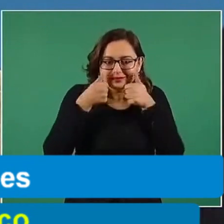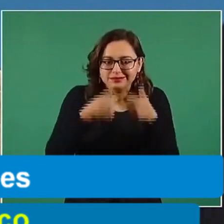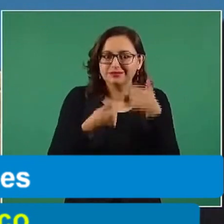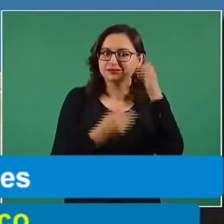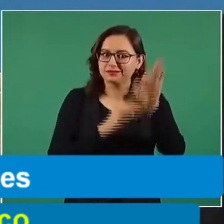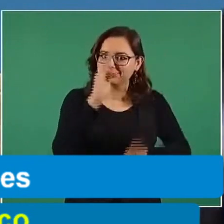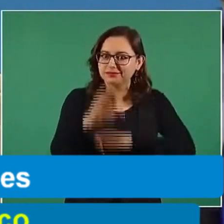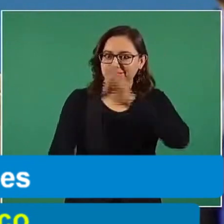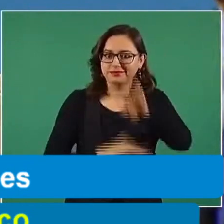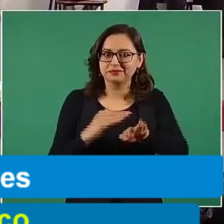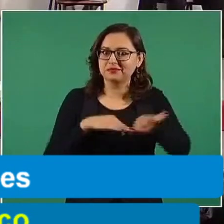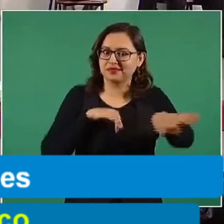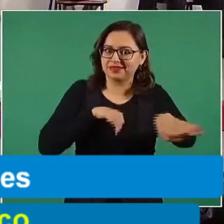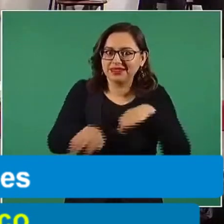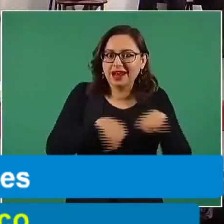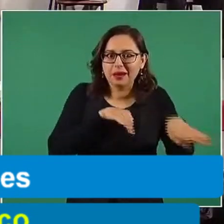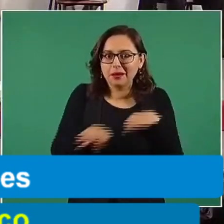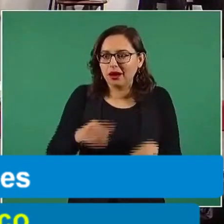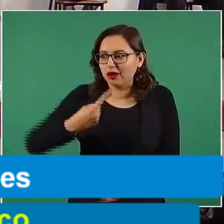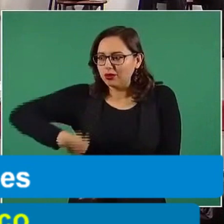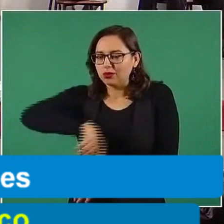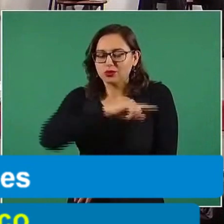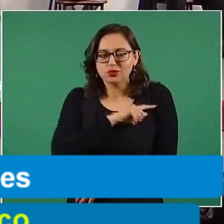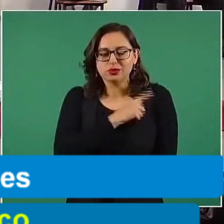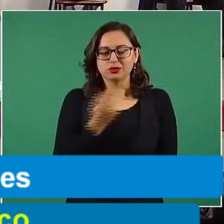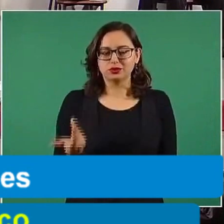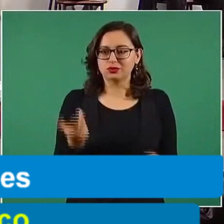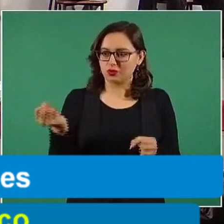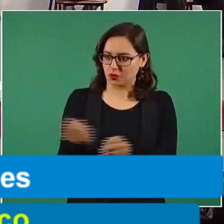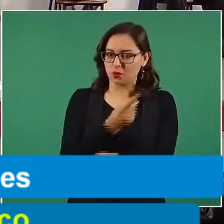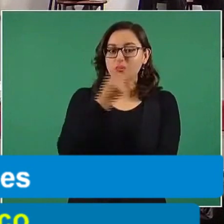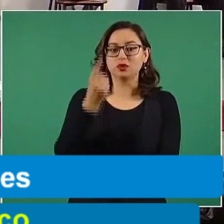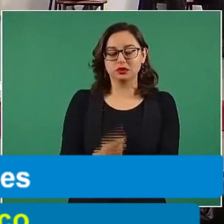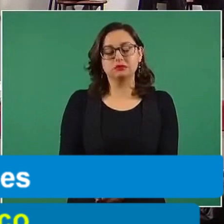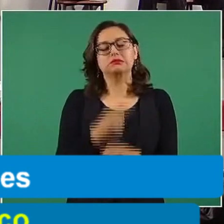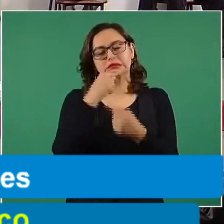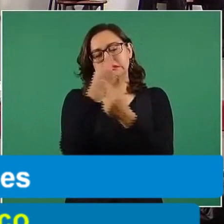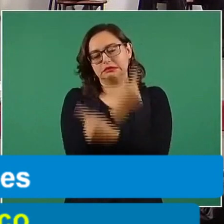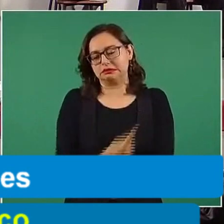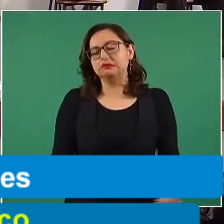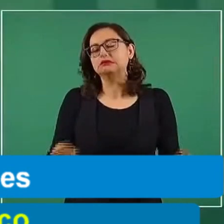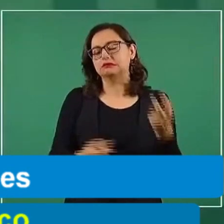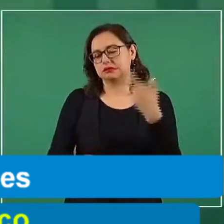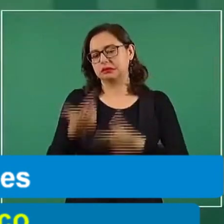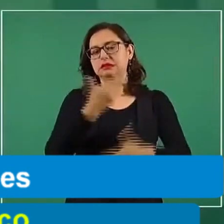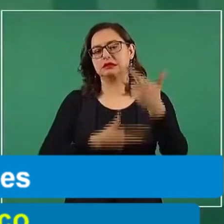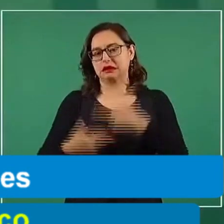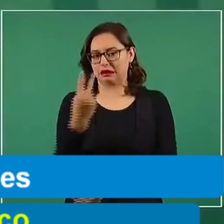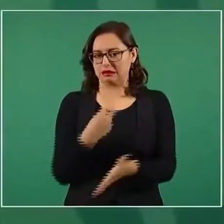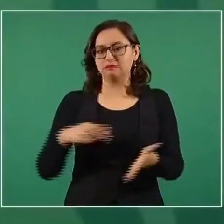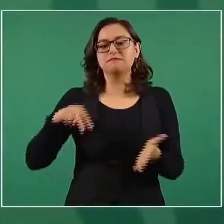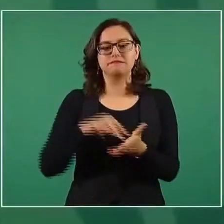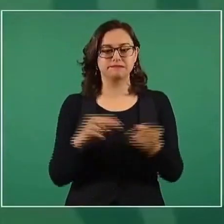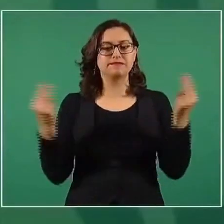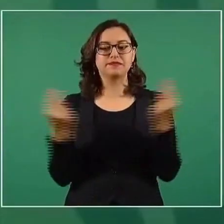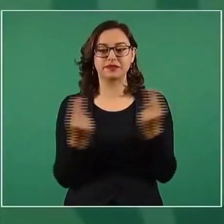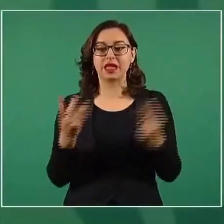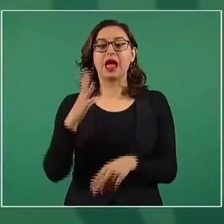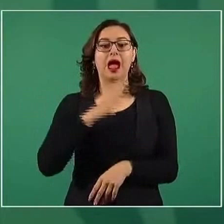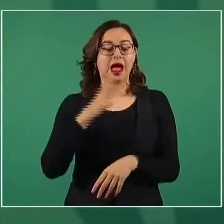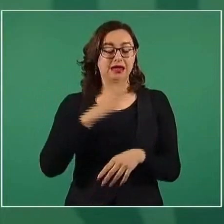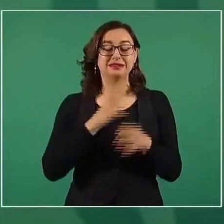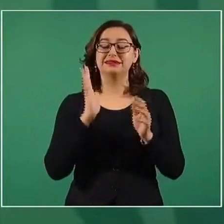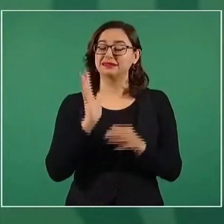de esencia, que son nuestros niños. Los pequeños ya necesitan regresar, ya vemos problemas muy fuertes de